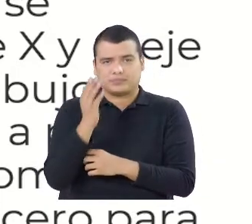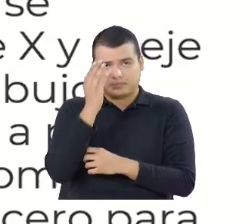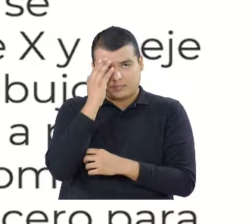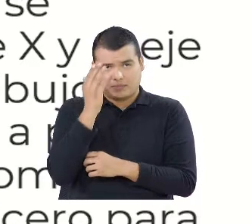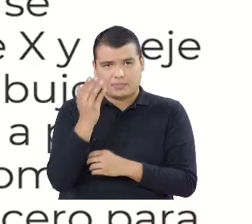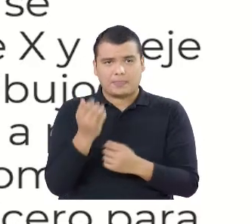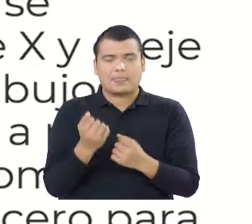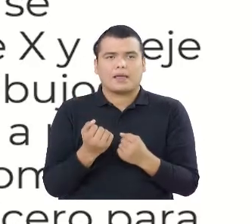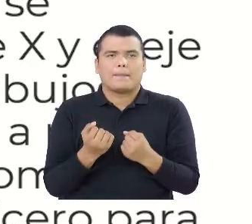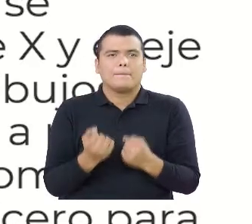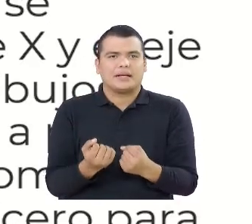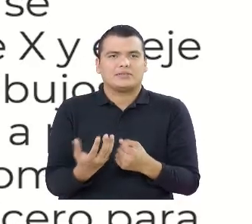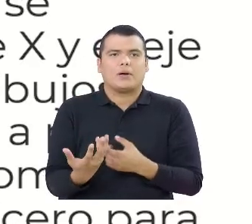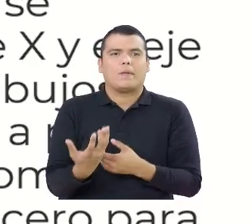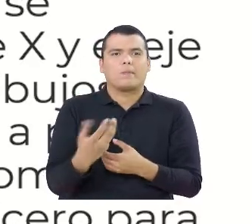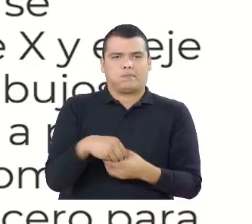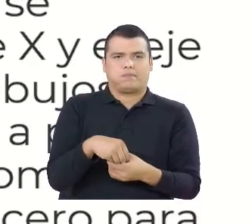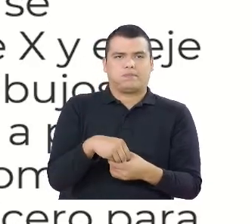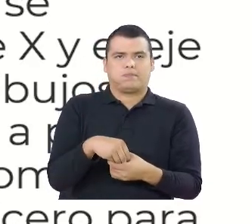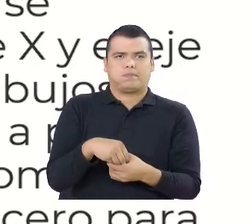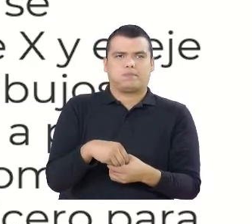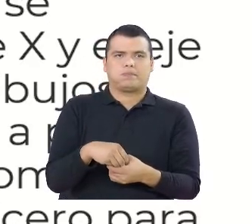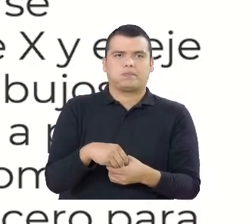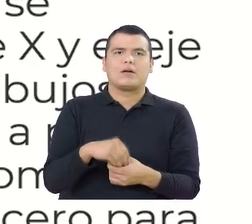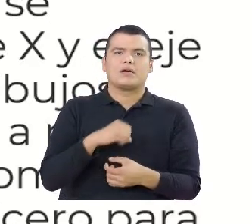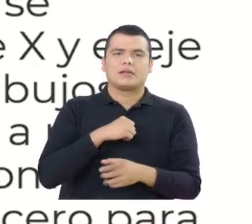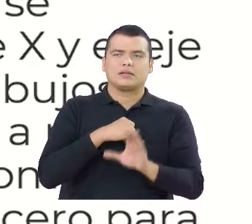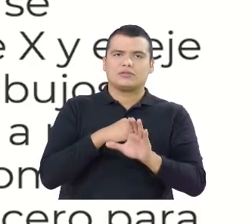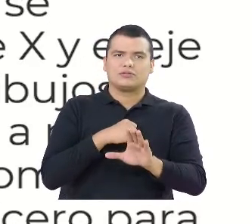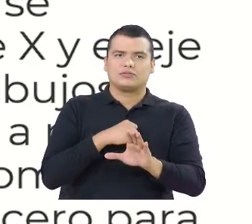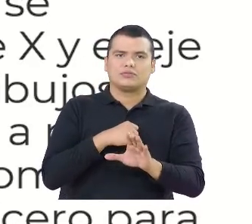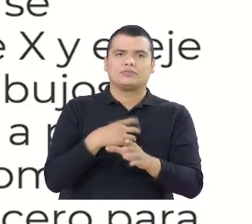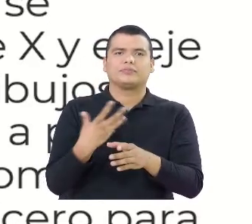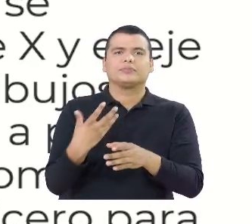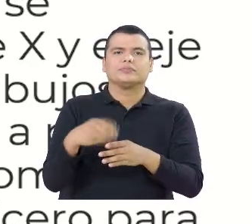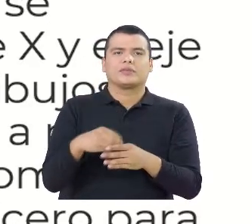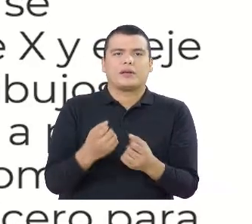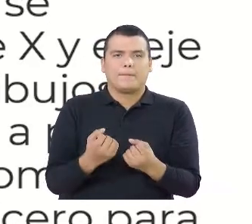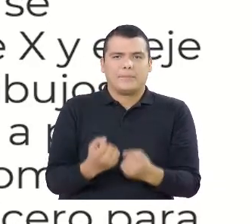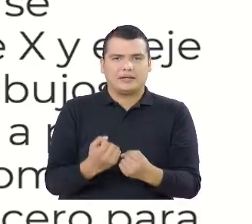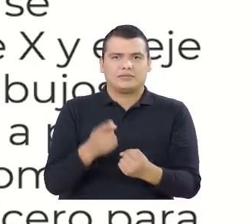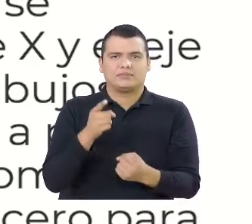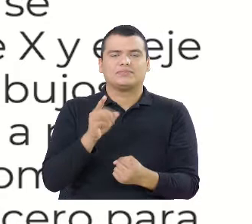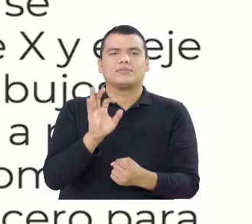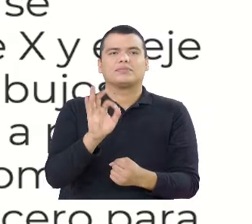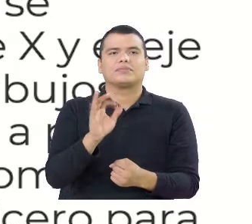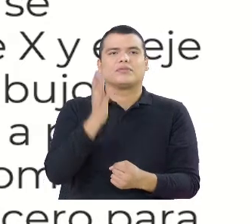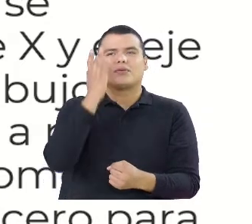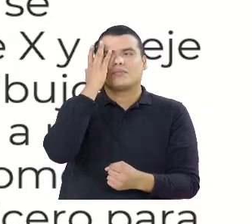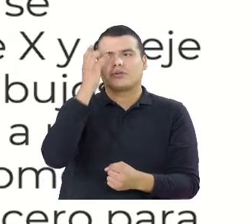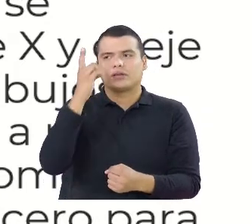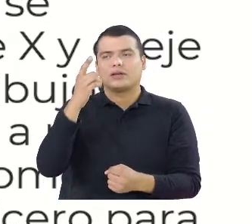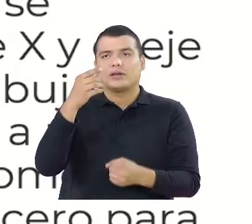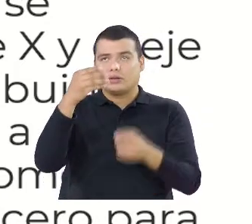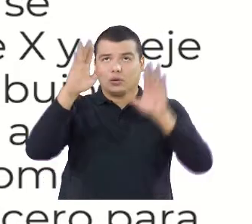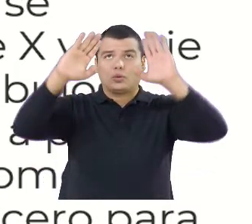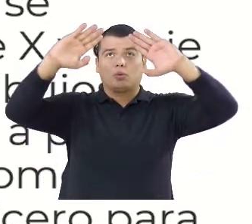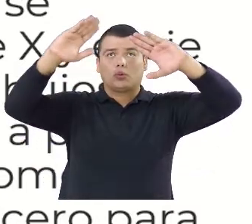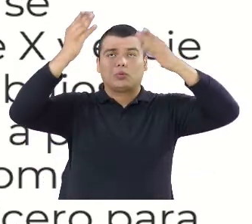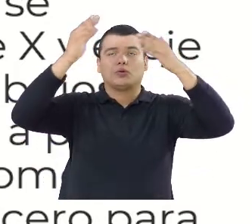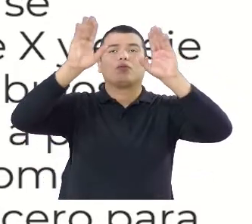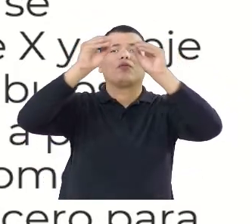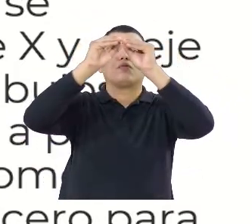contrapeso. Ese contrapeso se lo coloqué porque si no, la imagen, como está en posición vertical,